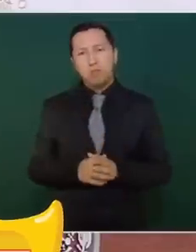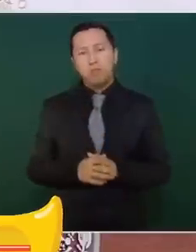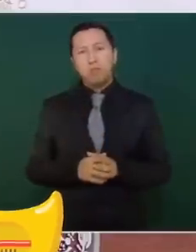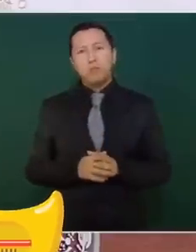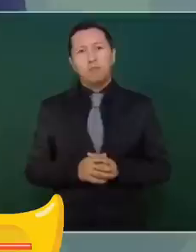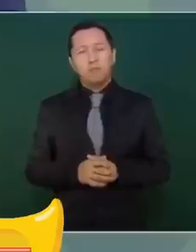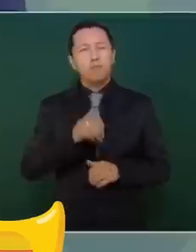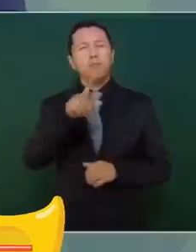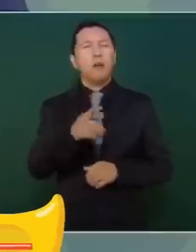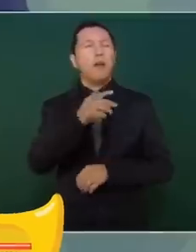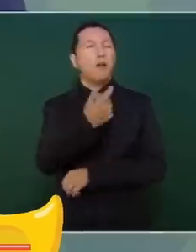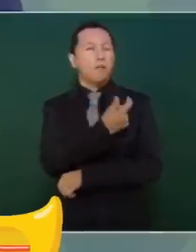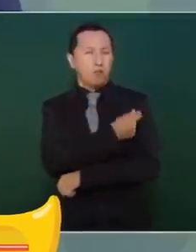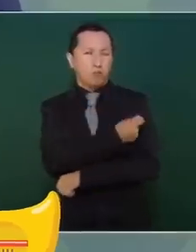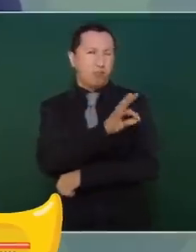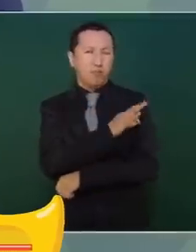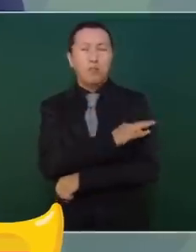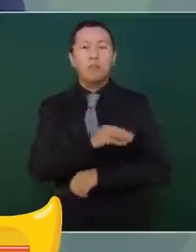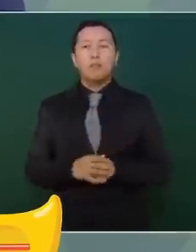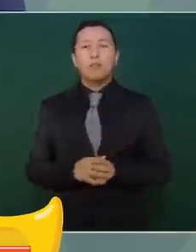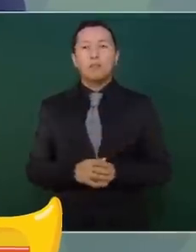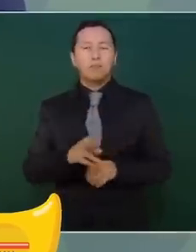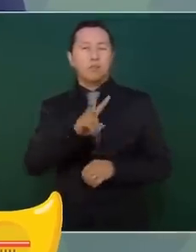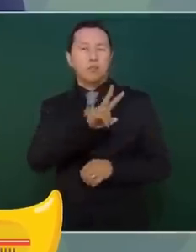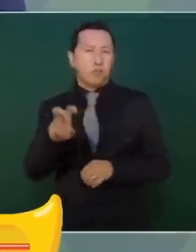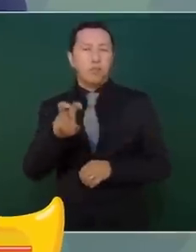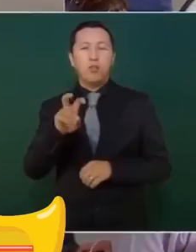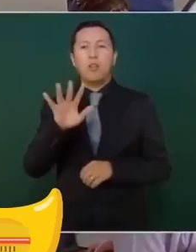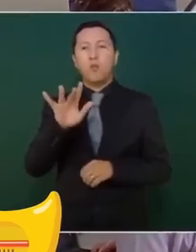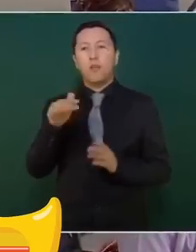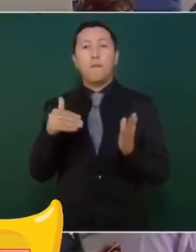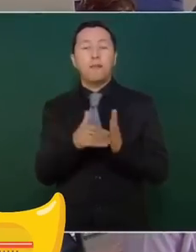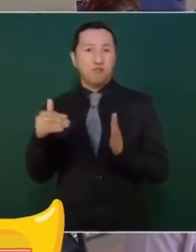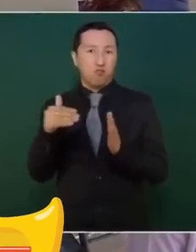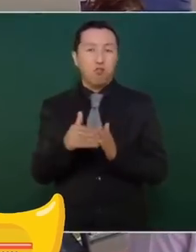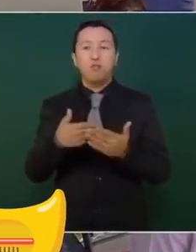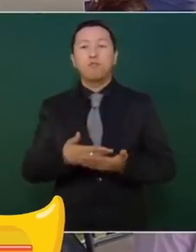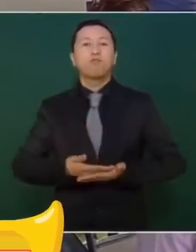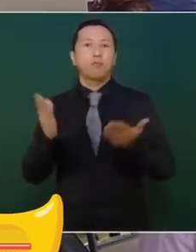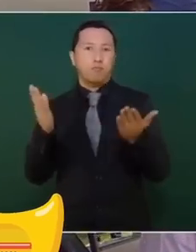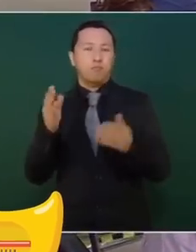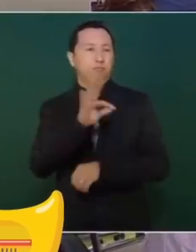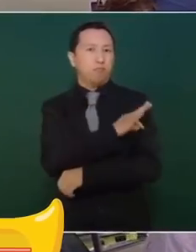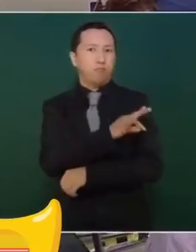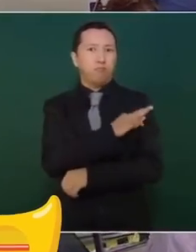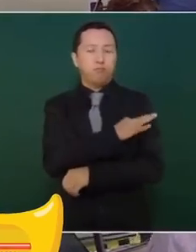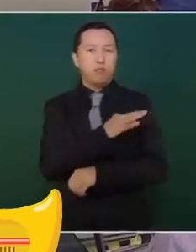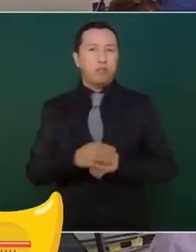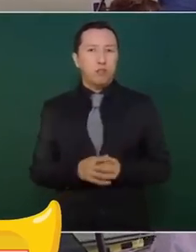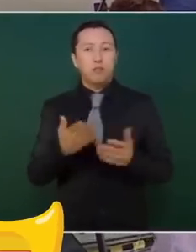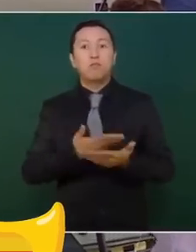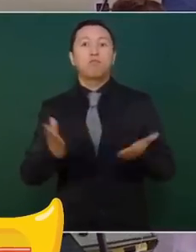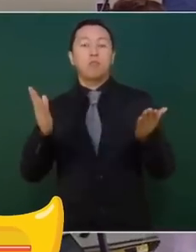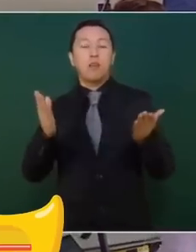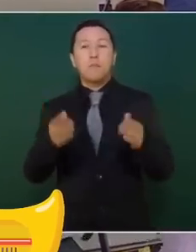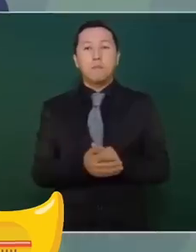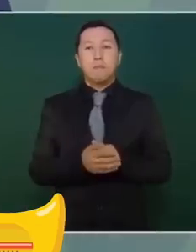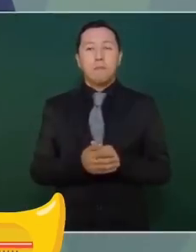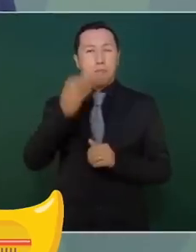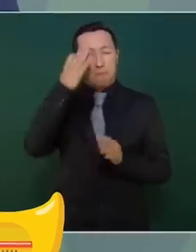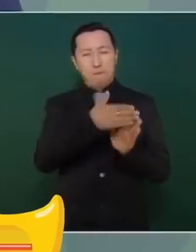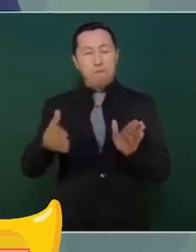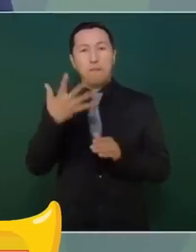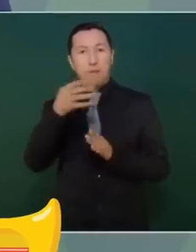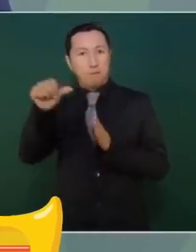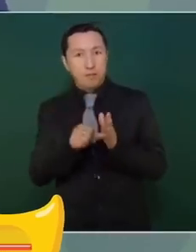vacuna. Más de 250 millones de dosis que se aplicaron. En 5 meses vacunamos con una dosis